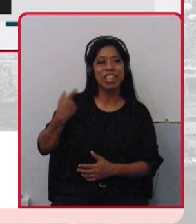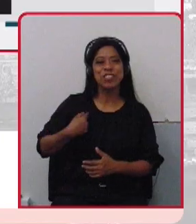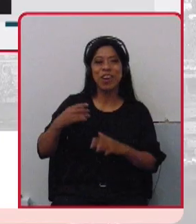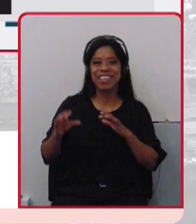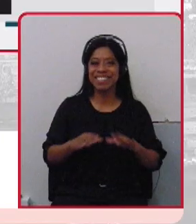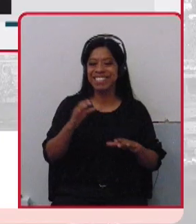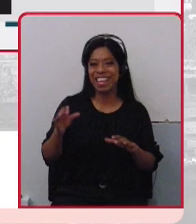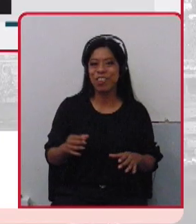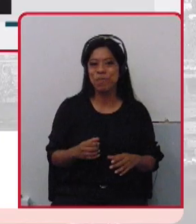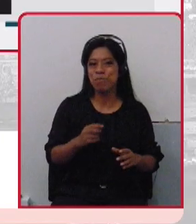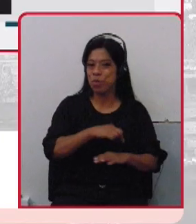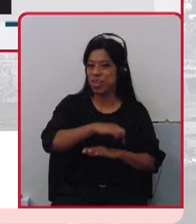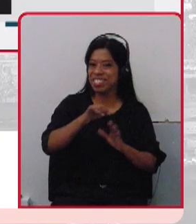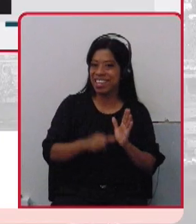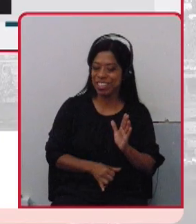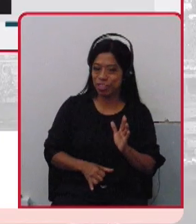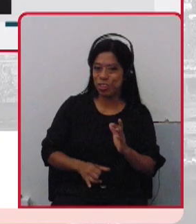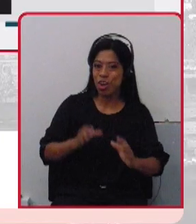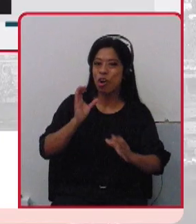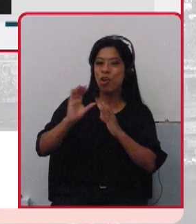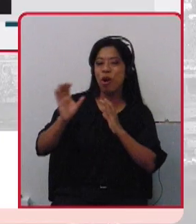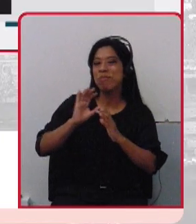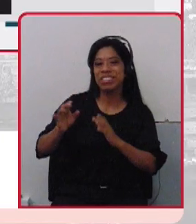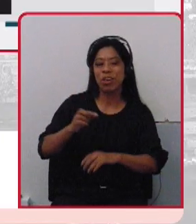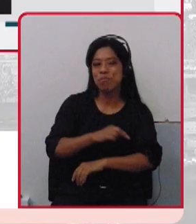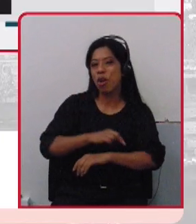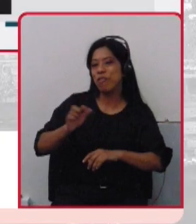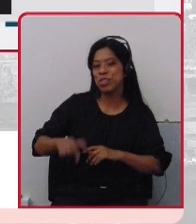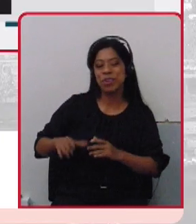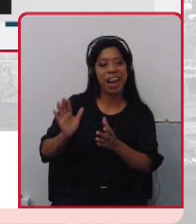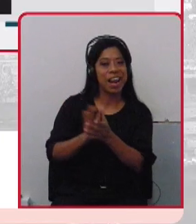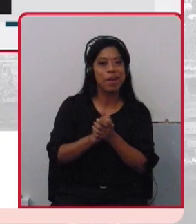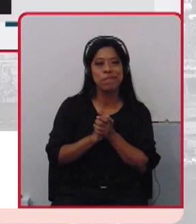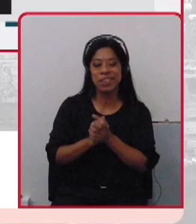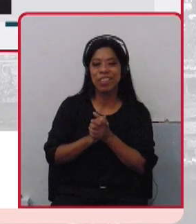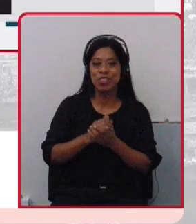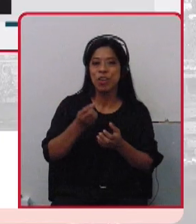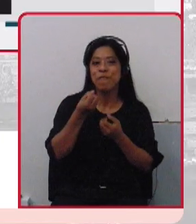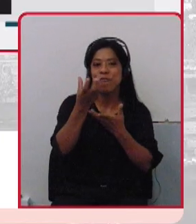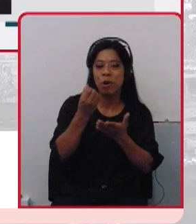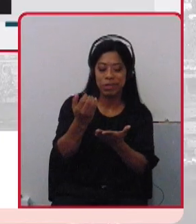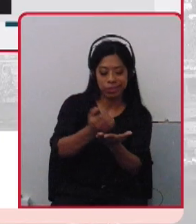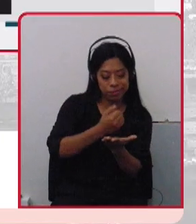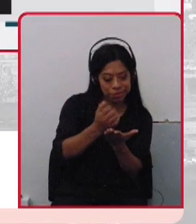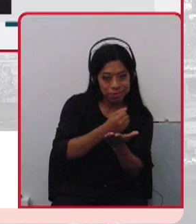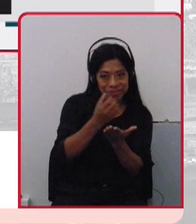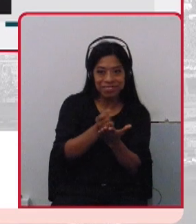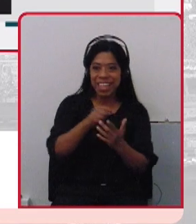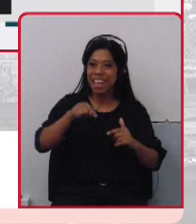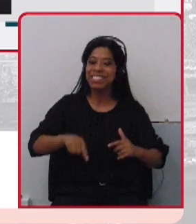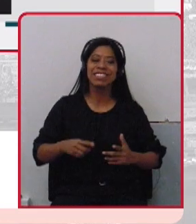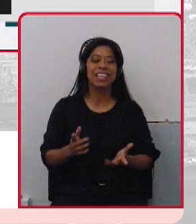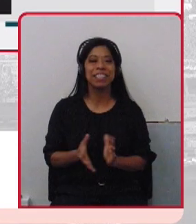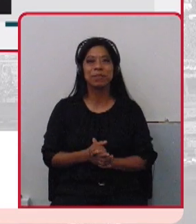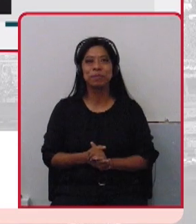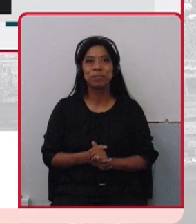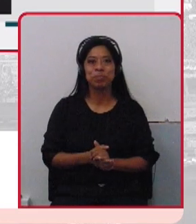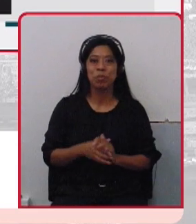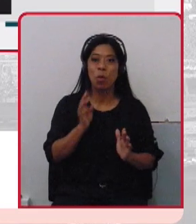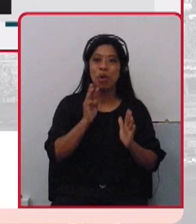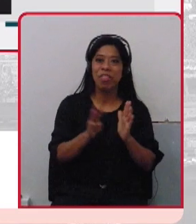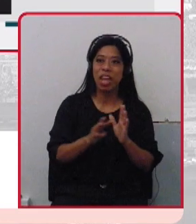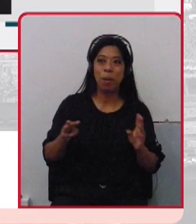este proyecto, estaba conversando con un colega, compañeros, cuando yo estaba recopilando data primaria para este